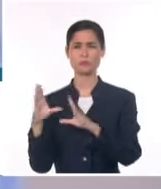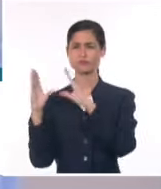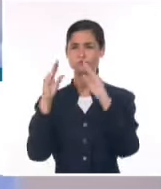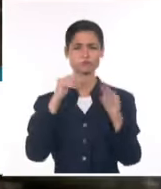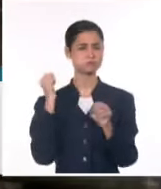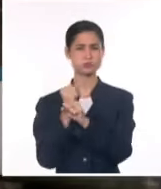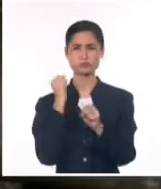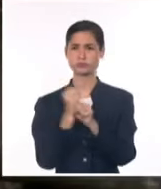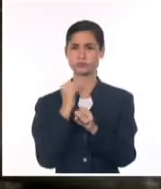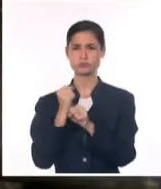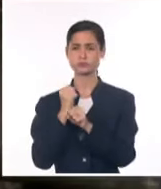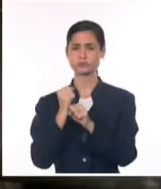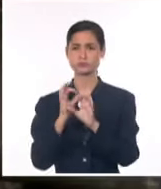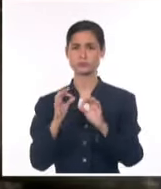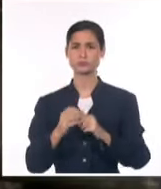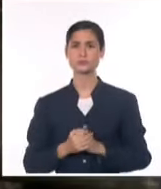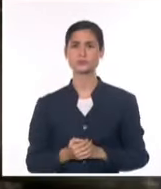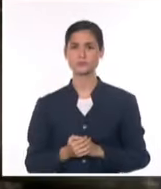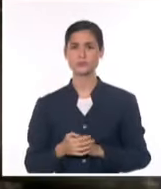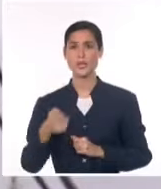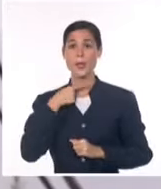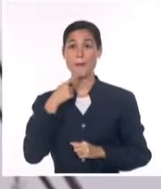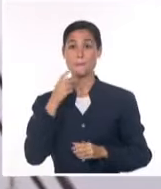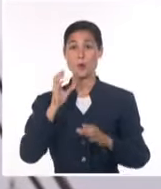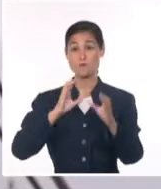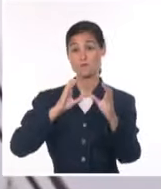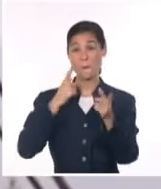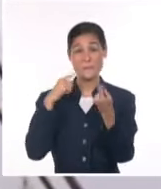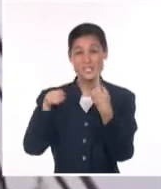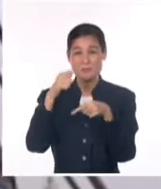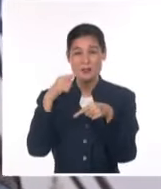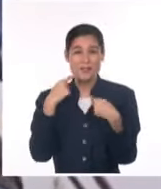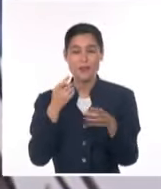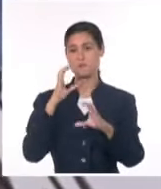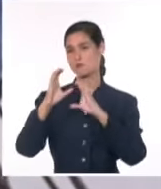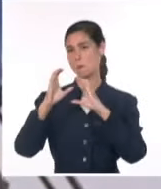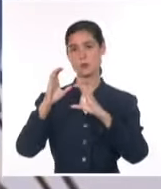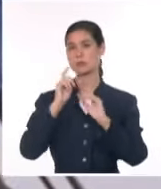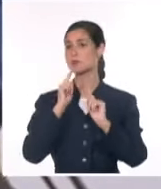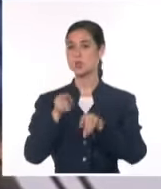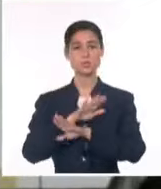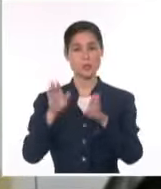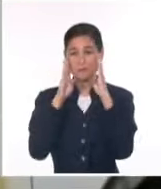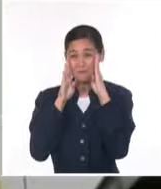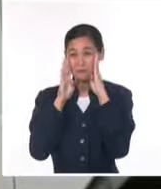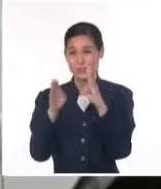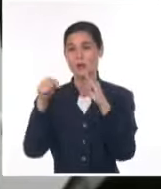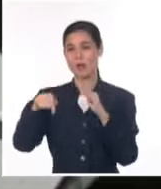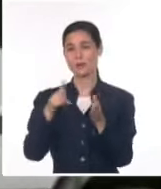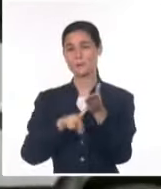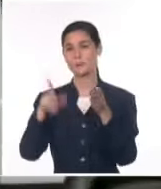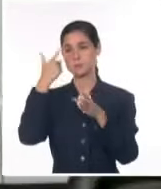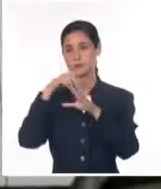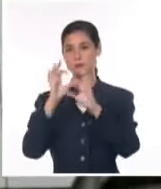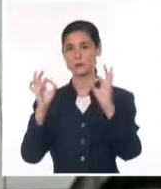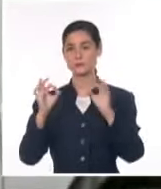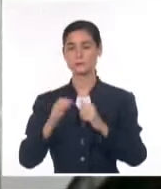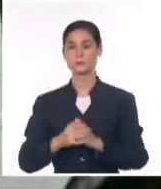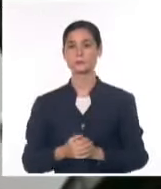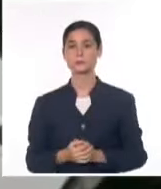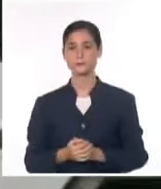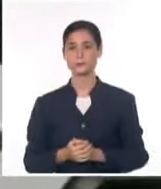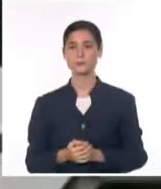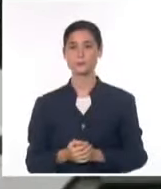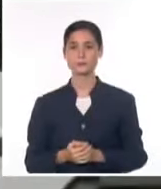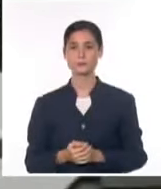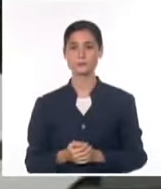los trabajadores. Garantizar la comunicación de todos los ciudadanos es prioridad en este territorio. Rubén Noay, Niurcamaray Herrera,